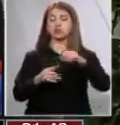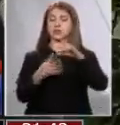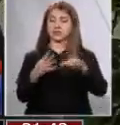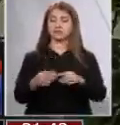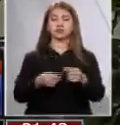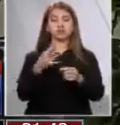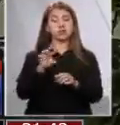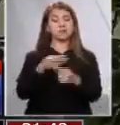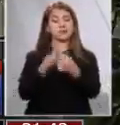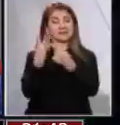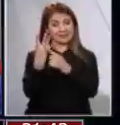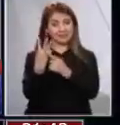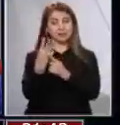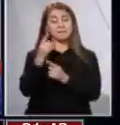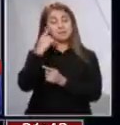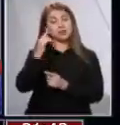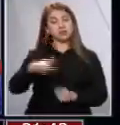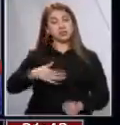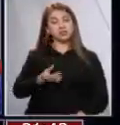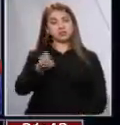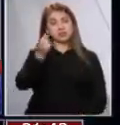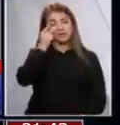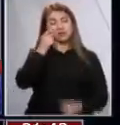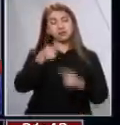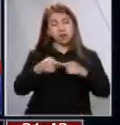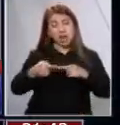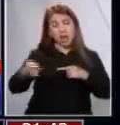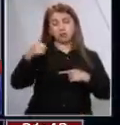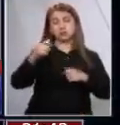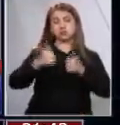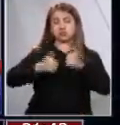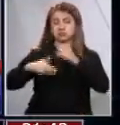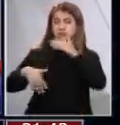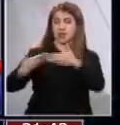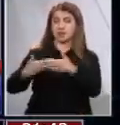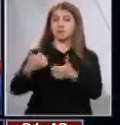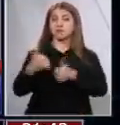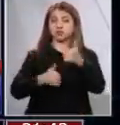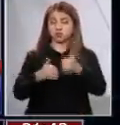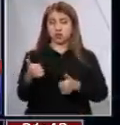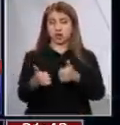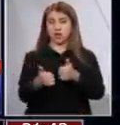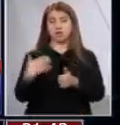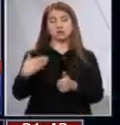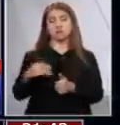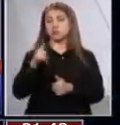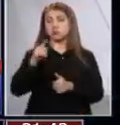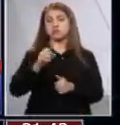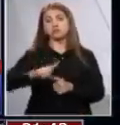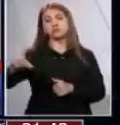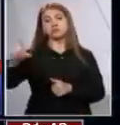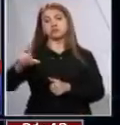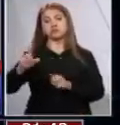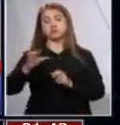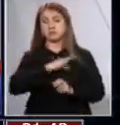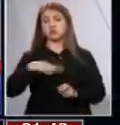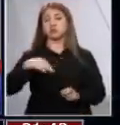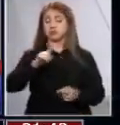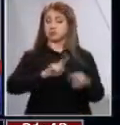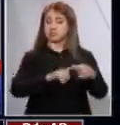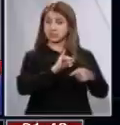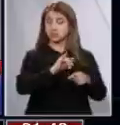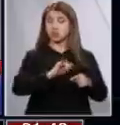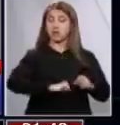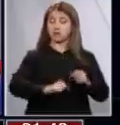alternativa. Lo entiendo, pero quiero saber, a lo largo de su carrera, de su trayectoria profesional, más allá de lo que usted vaya a impulsar en el Ministerio, ¿usted es partidaria del